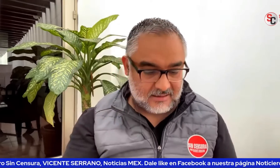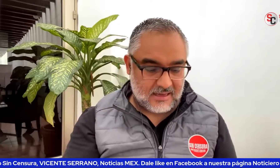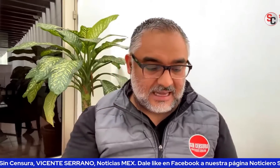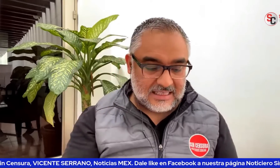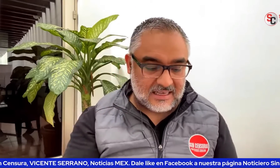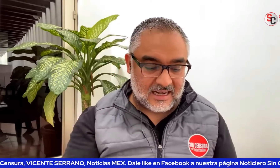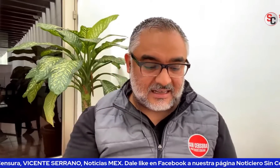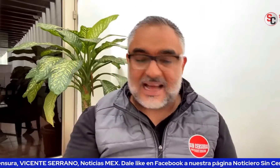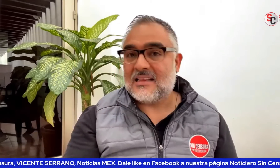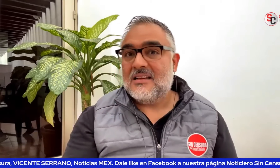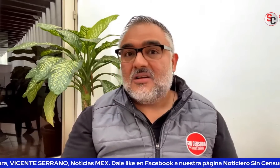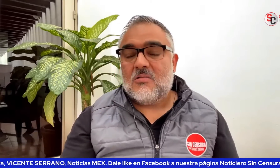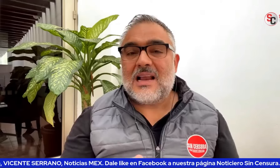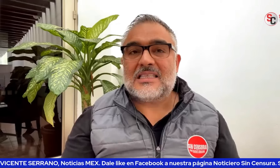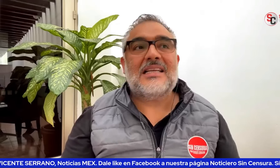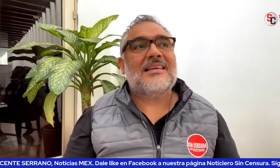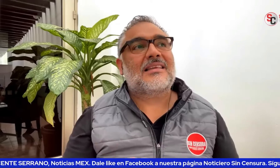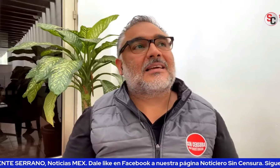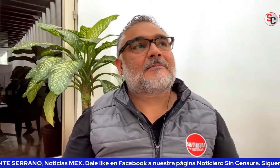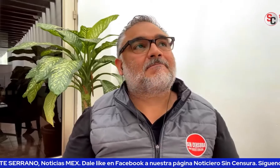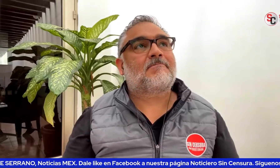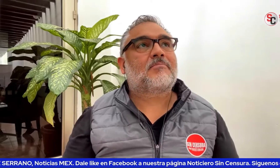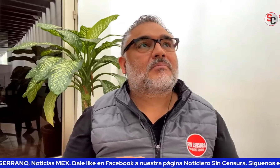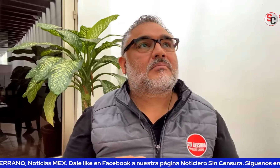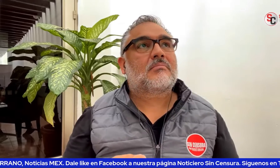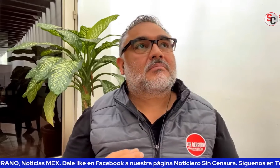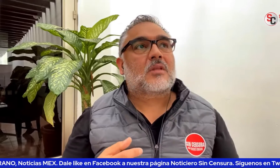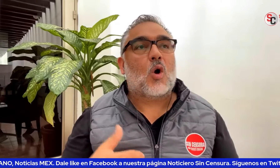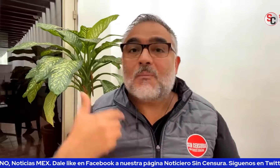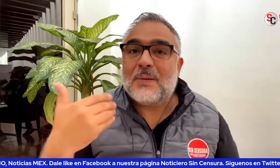noticia, es en realidad una serie de